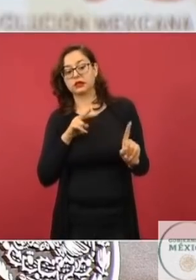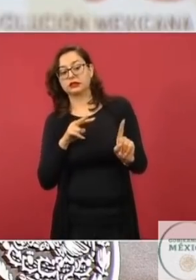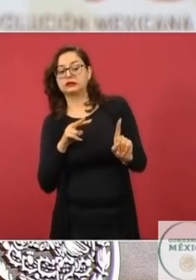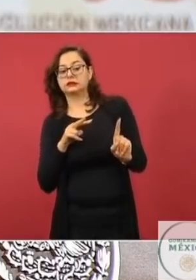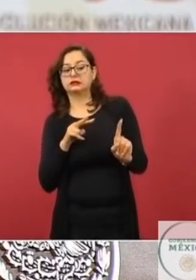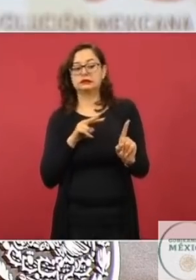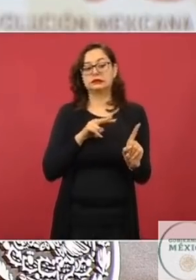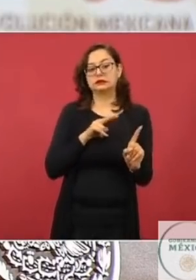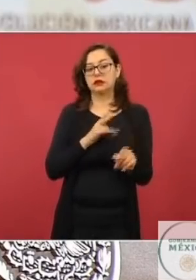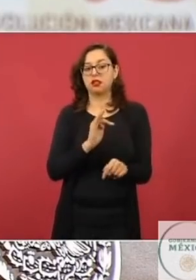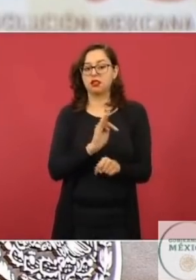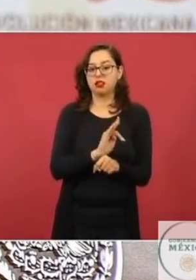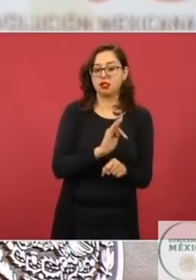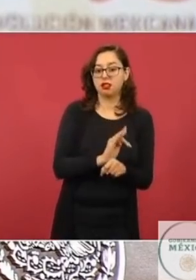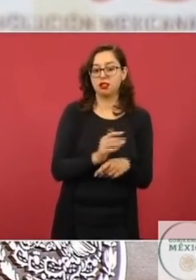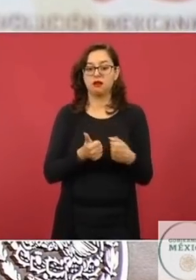privilegios,